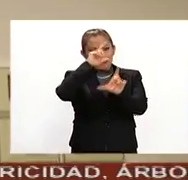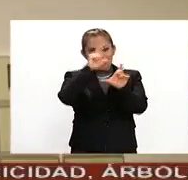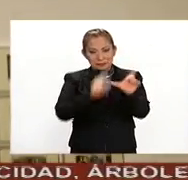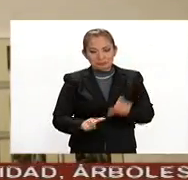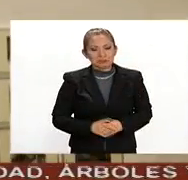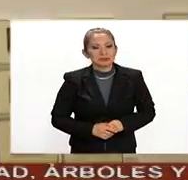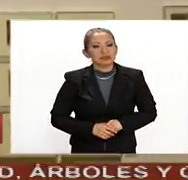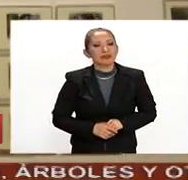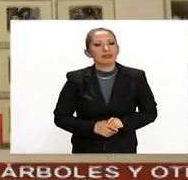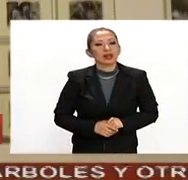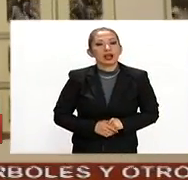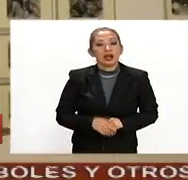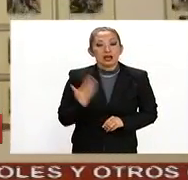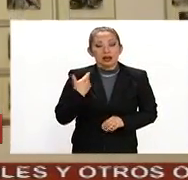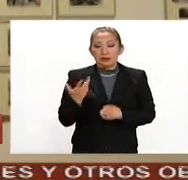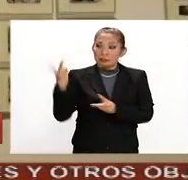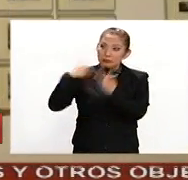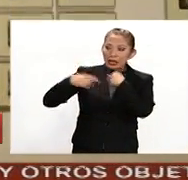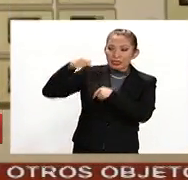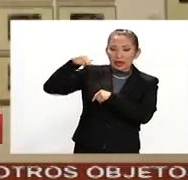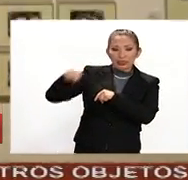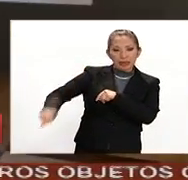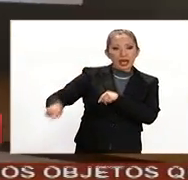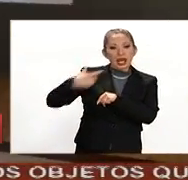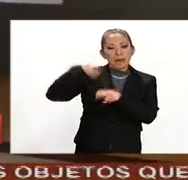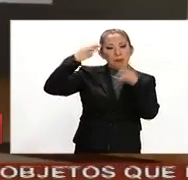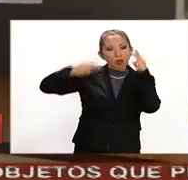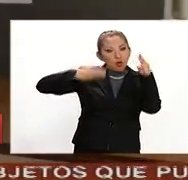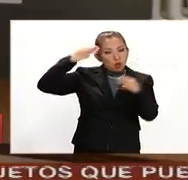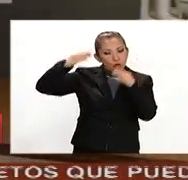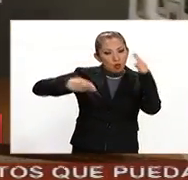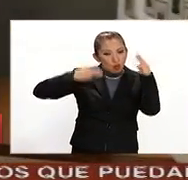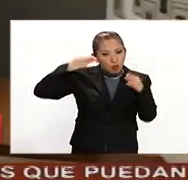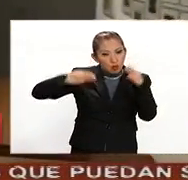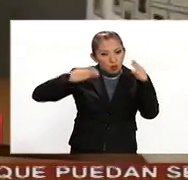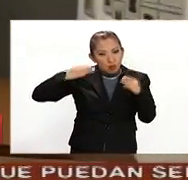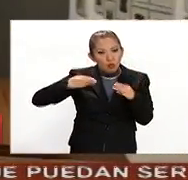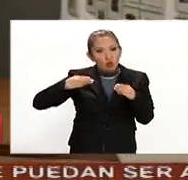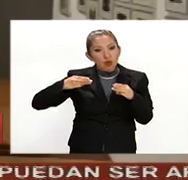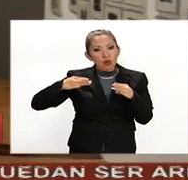Nacional. Procedente del Museo